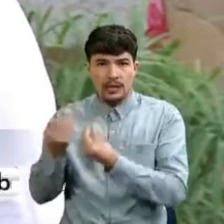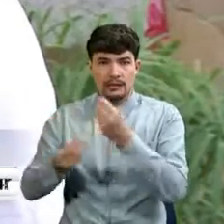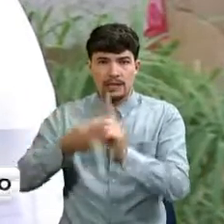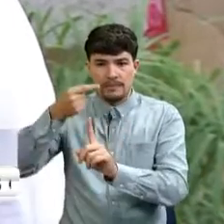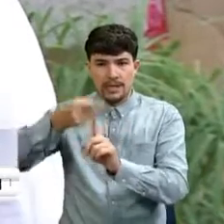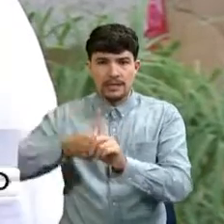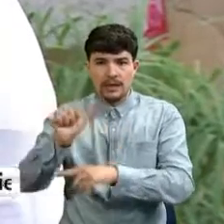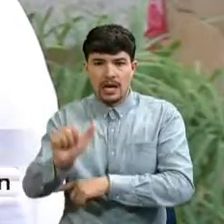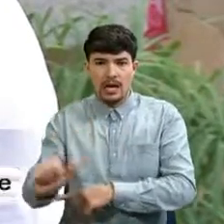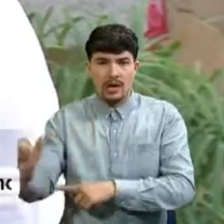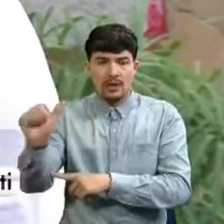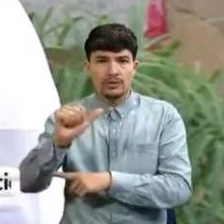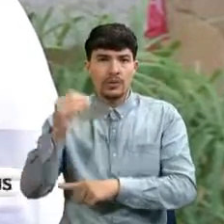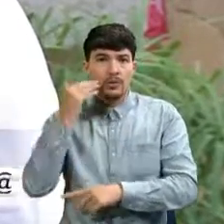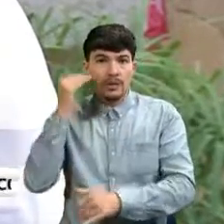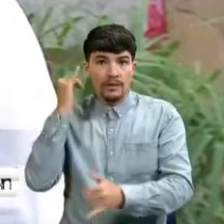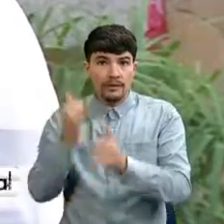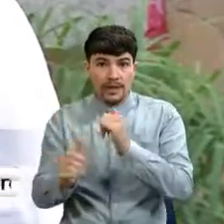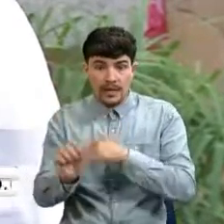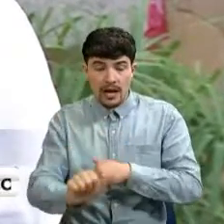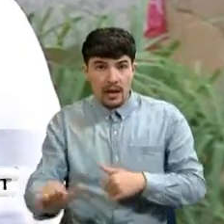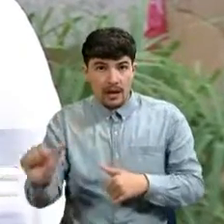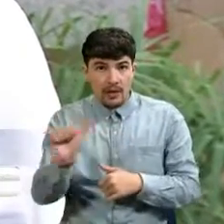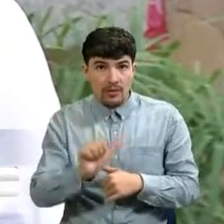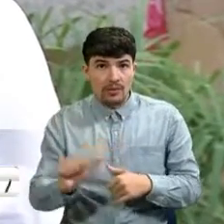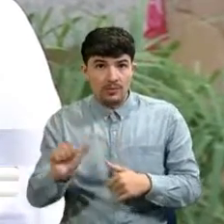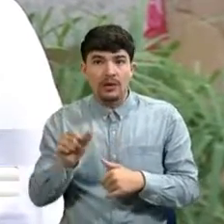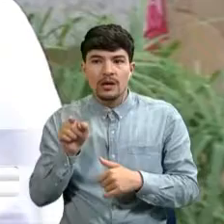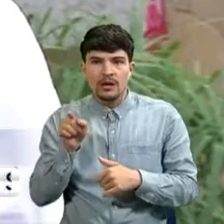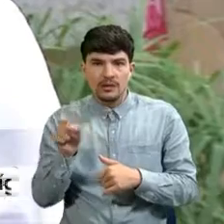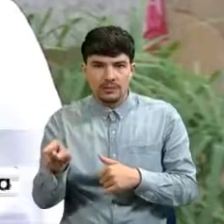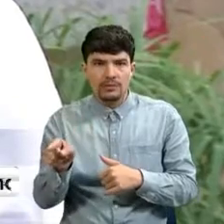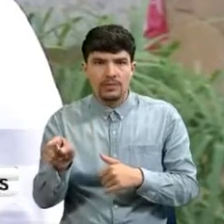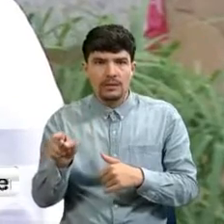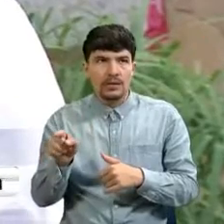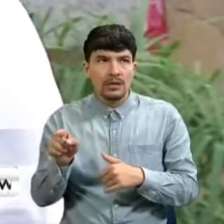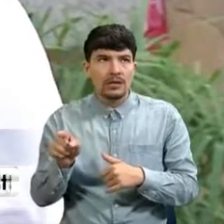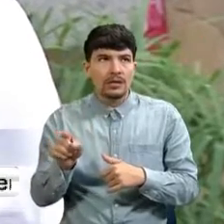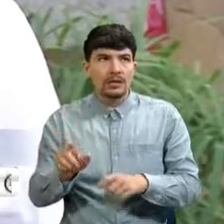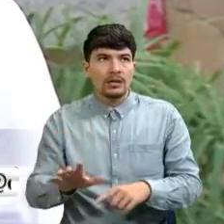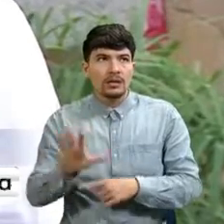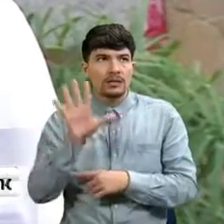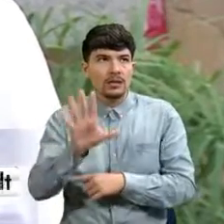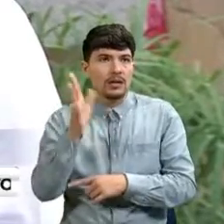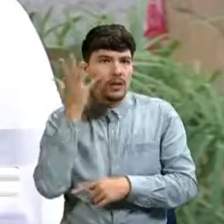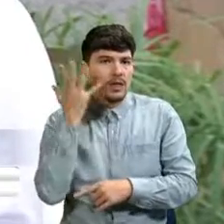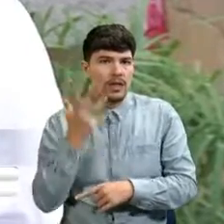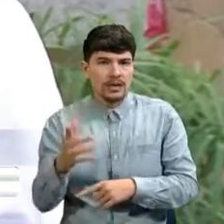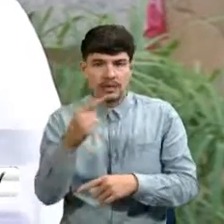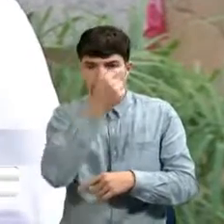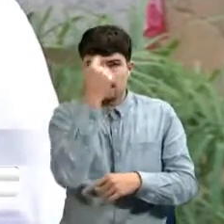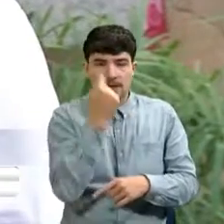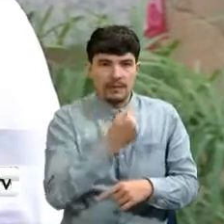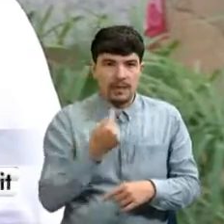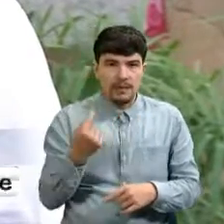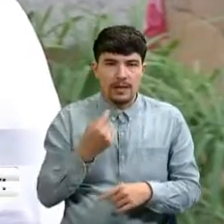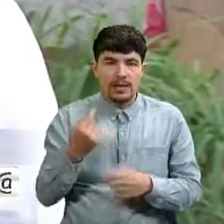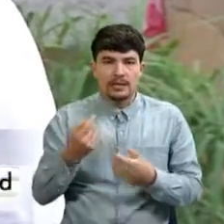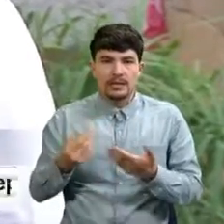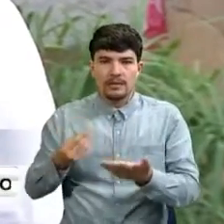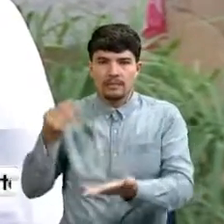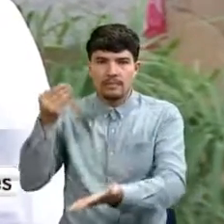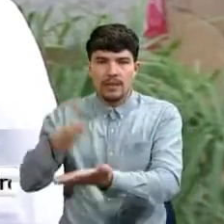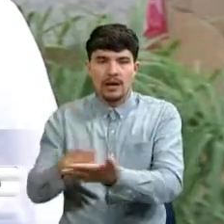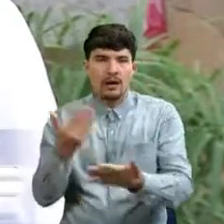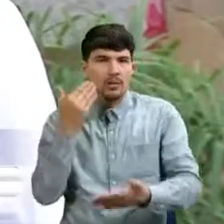agosto cuando terminan en el mes de agosto radican en los primeros cinco días hábiles de septiembre y se les debe pagar